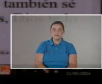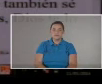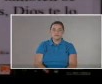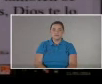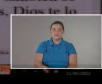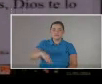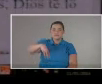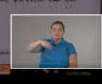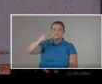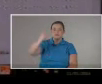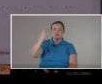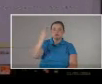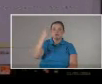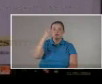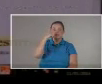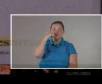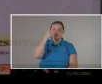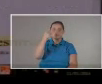Marta dijo a Jesús,